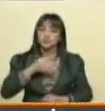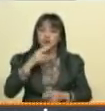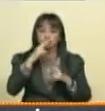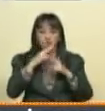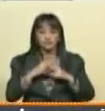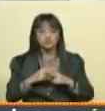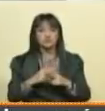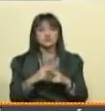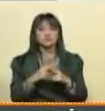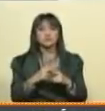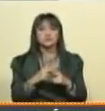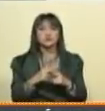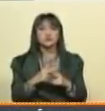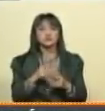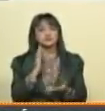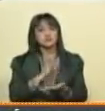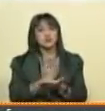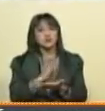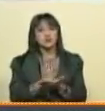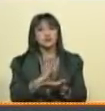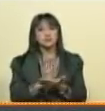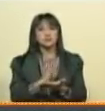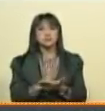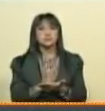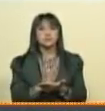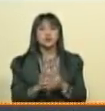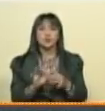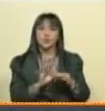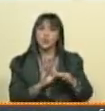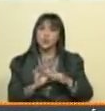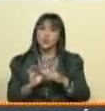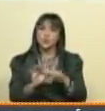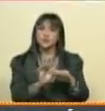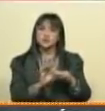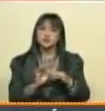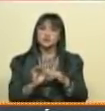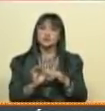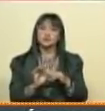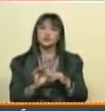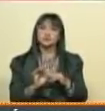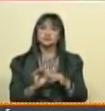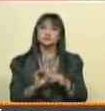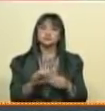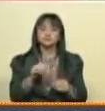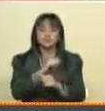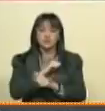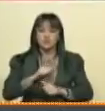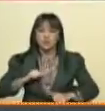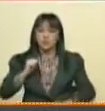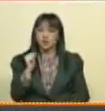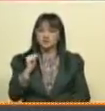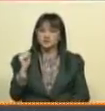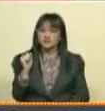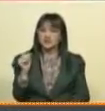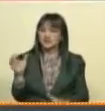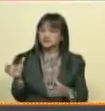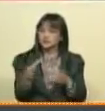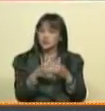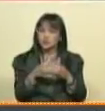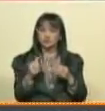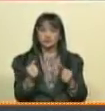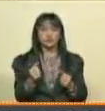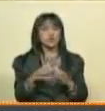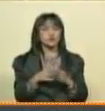y admiración siempre. Unidos, Fuerza Armada, cuerpos de policía, organismos de seguridad